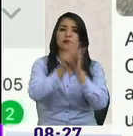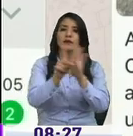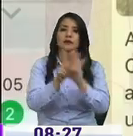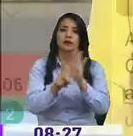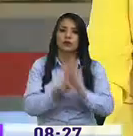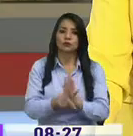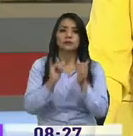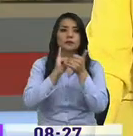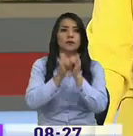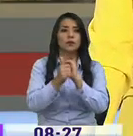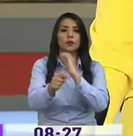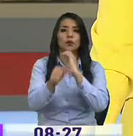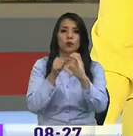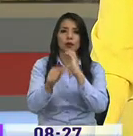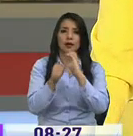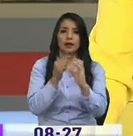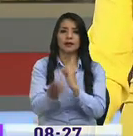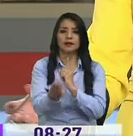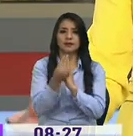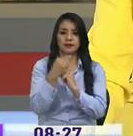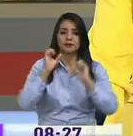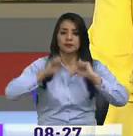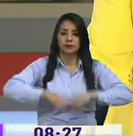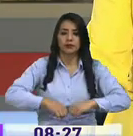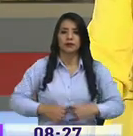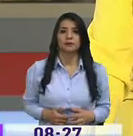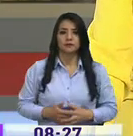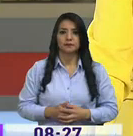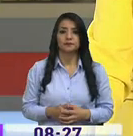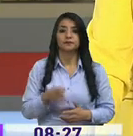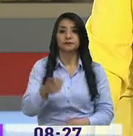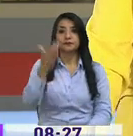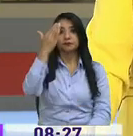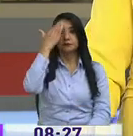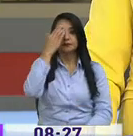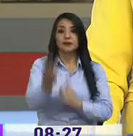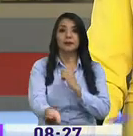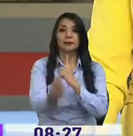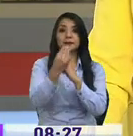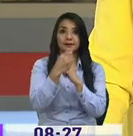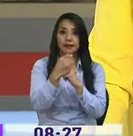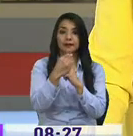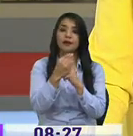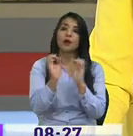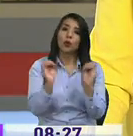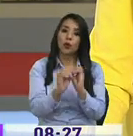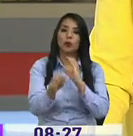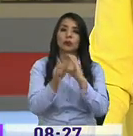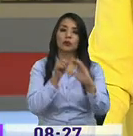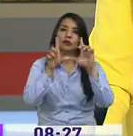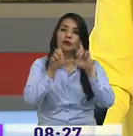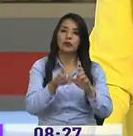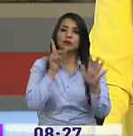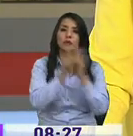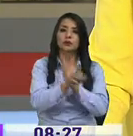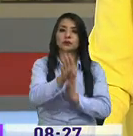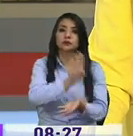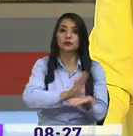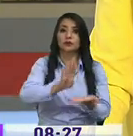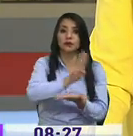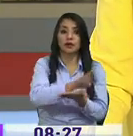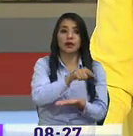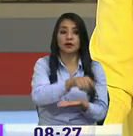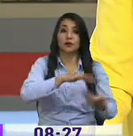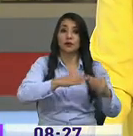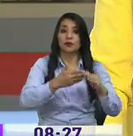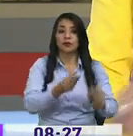han hecho llegar hasta nuestro WhatsApp. Ya sabe, usted puede escribirnos, hacernos llegar todo lo que pasa ahí en su barrio, pues nosotros somos ese puente entre